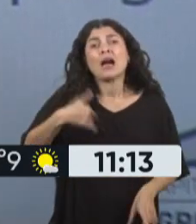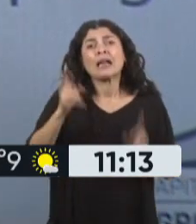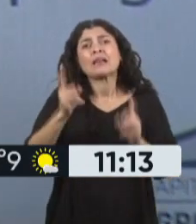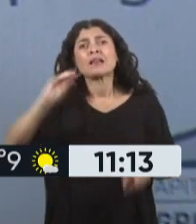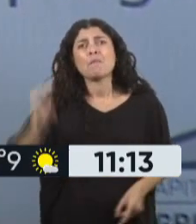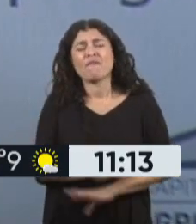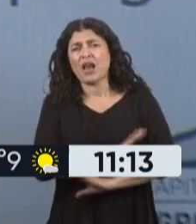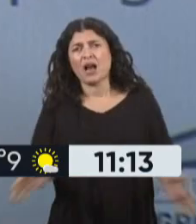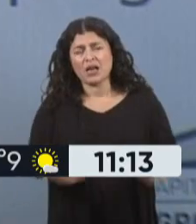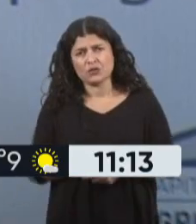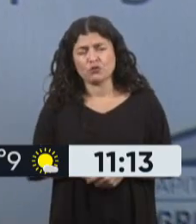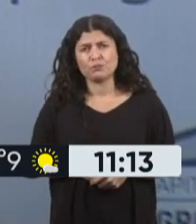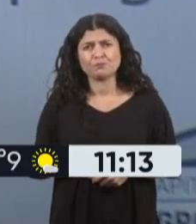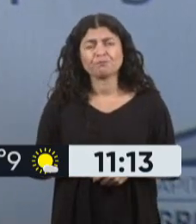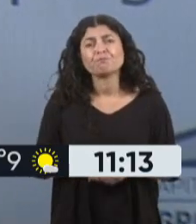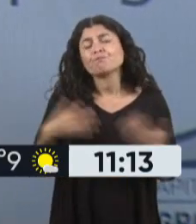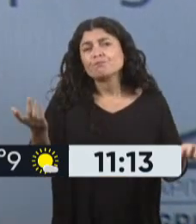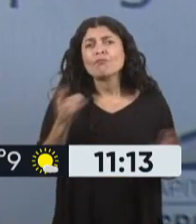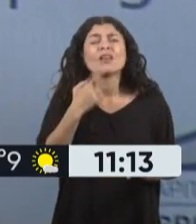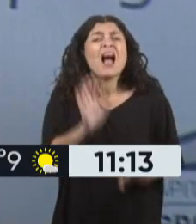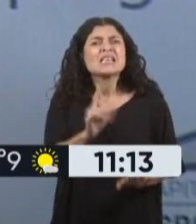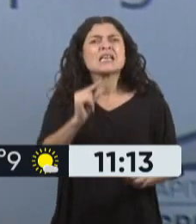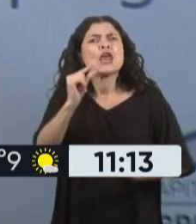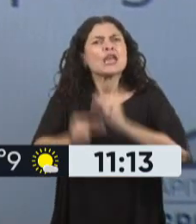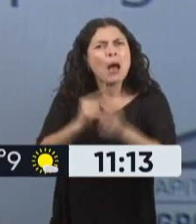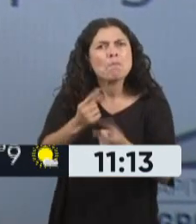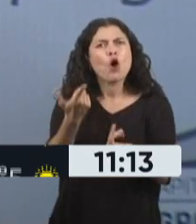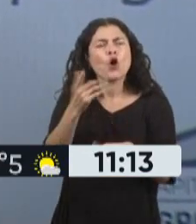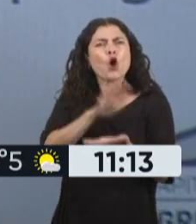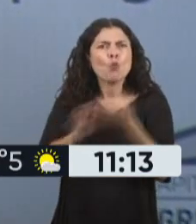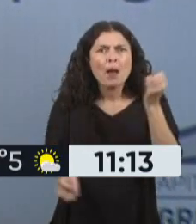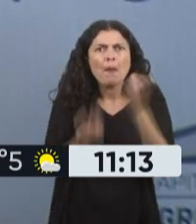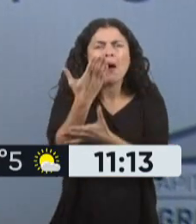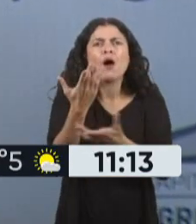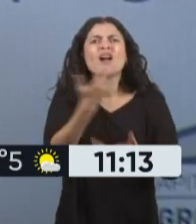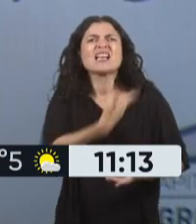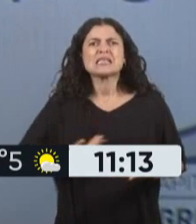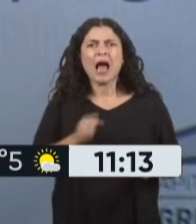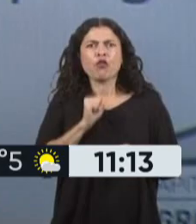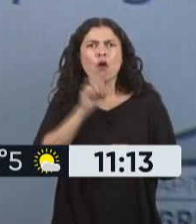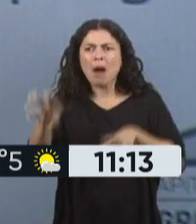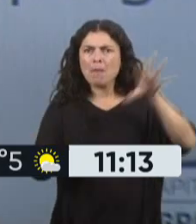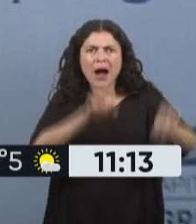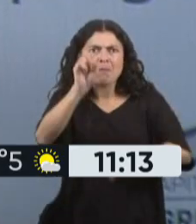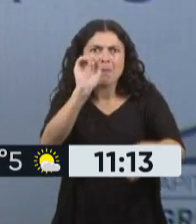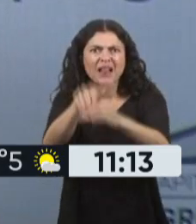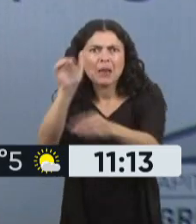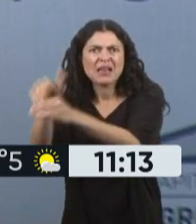cual financiar su plan radical de expansión del Estado. Es decir, esto ocurrió cuando se comenzó a creer que el